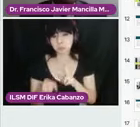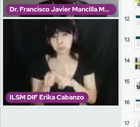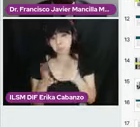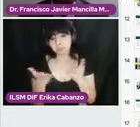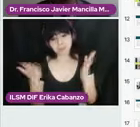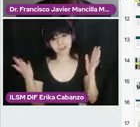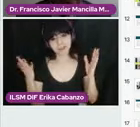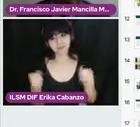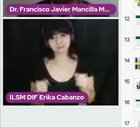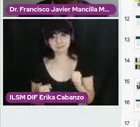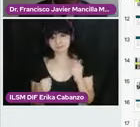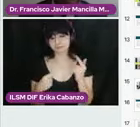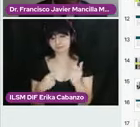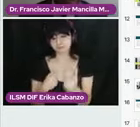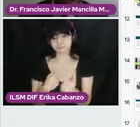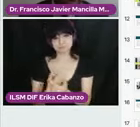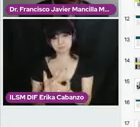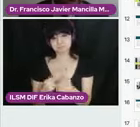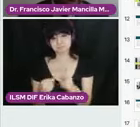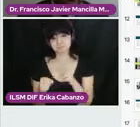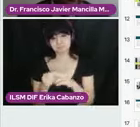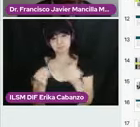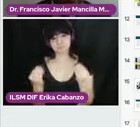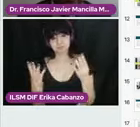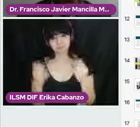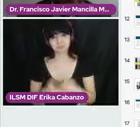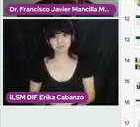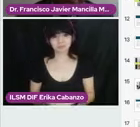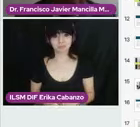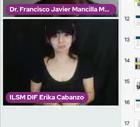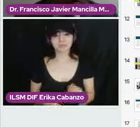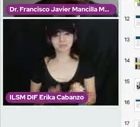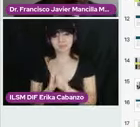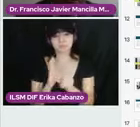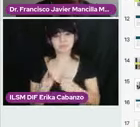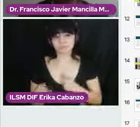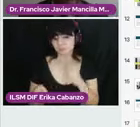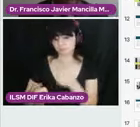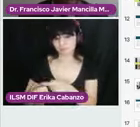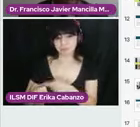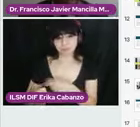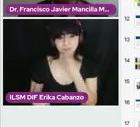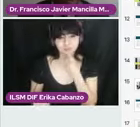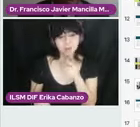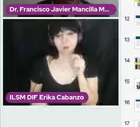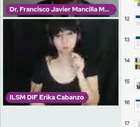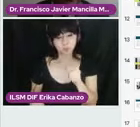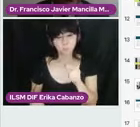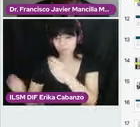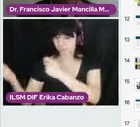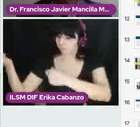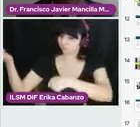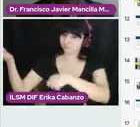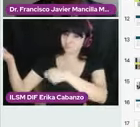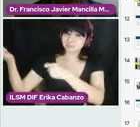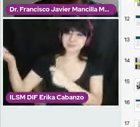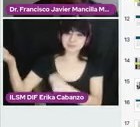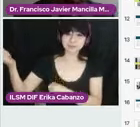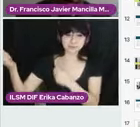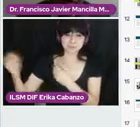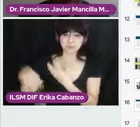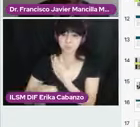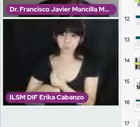una audición supraumbral. Lo que le dije a esta paciente es que usted debería estar afinando violines, ¿sí? Pero dice, es que yo tengo un